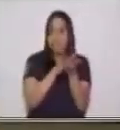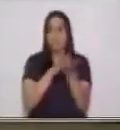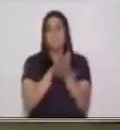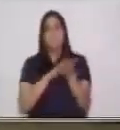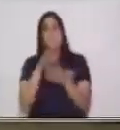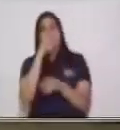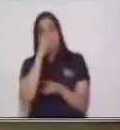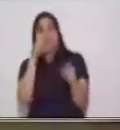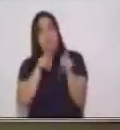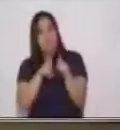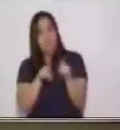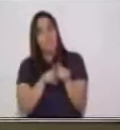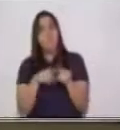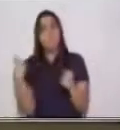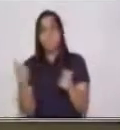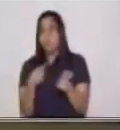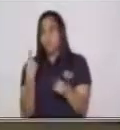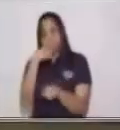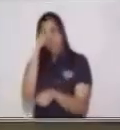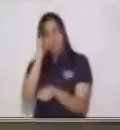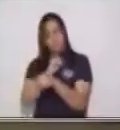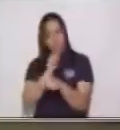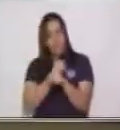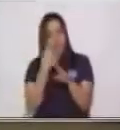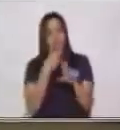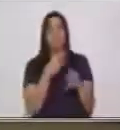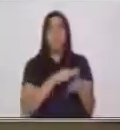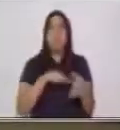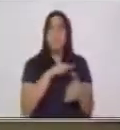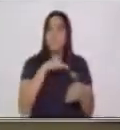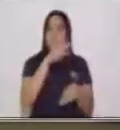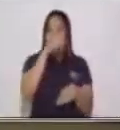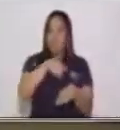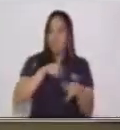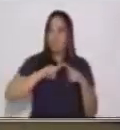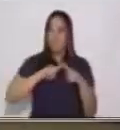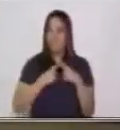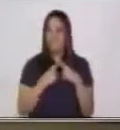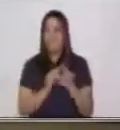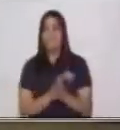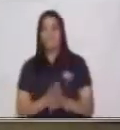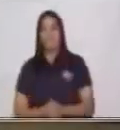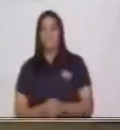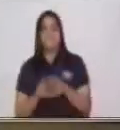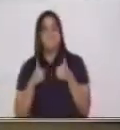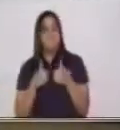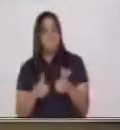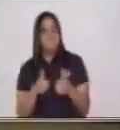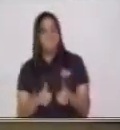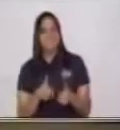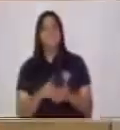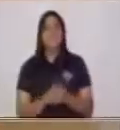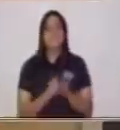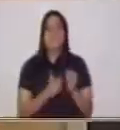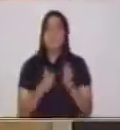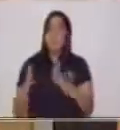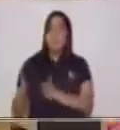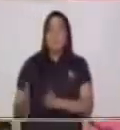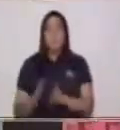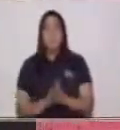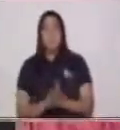también tengas a la mano todos tus útiles para comenzar la sesión de hoy. Muy bien, vamos a hablar un